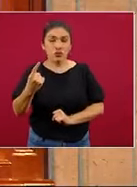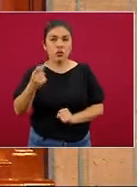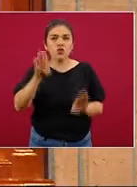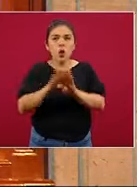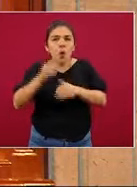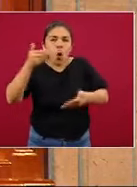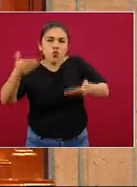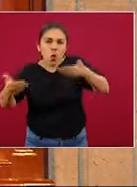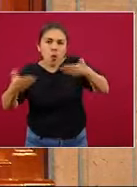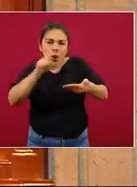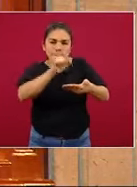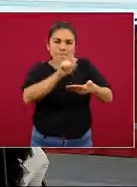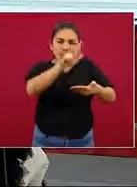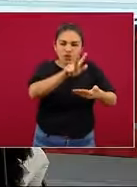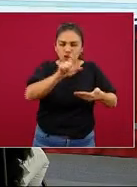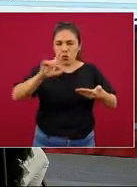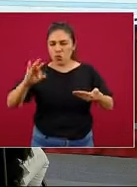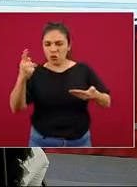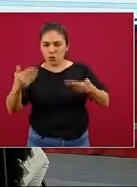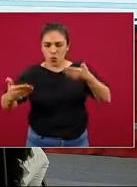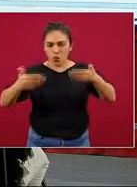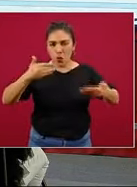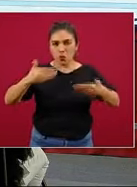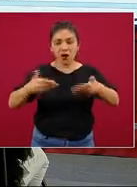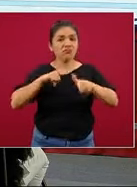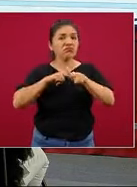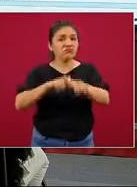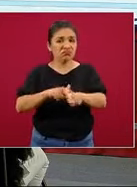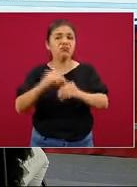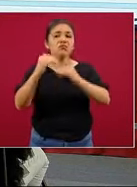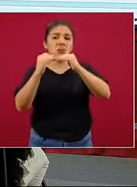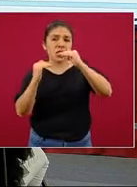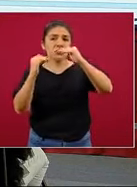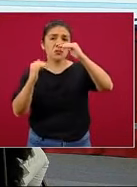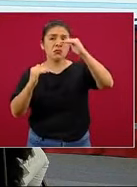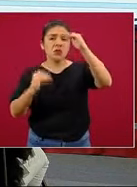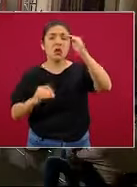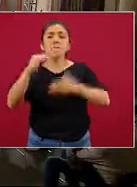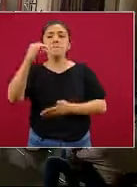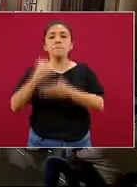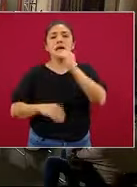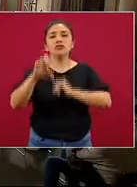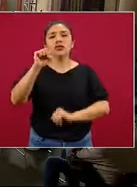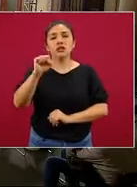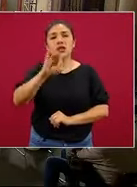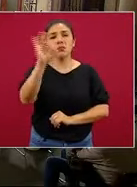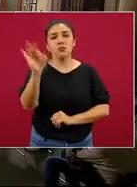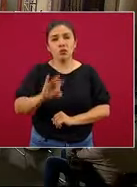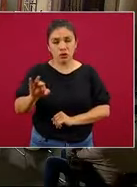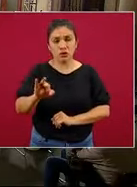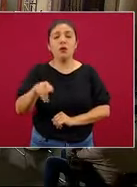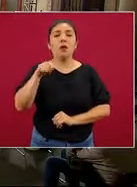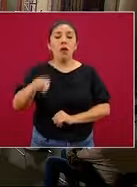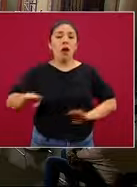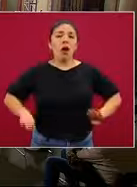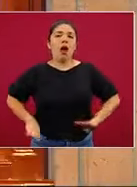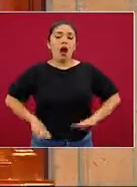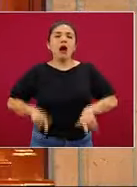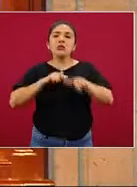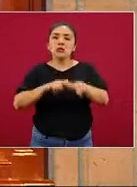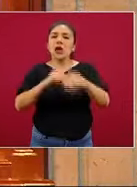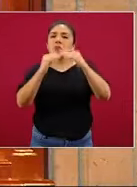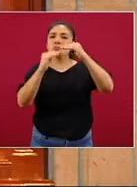comparando la 28 con la 41, continuamos con este descenso de menos 60% y esta tendencia